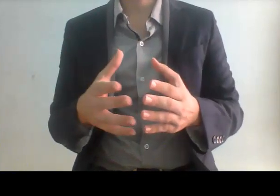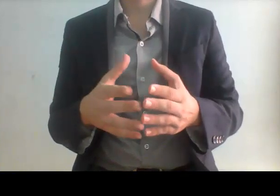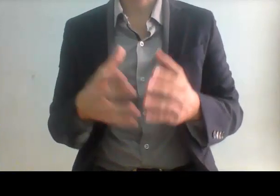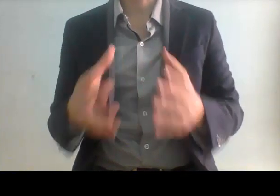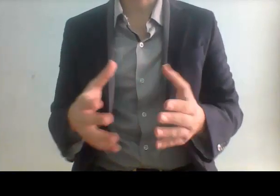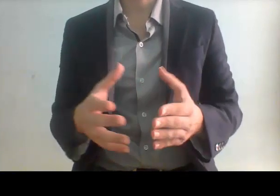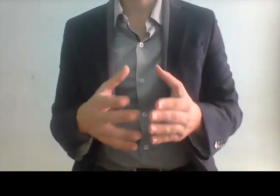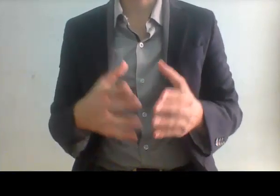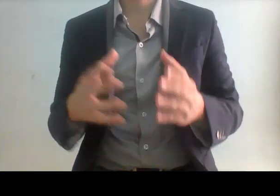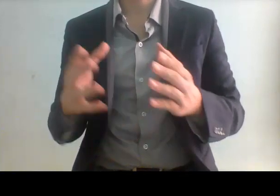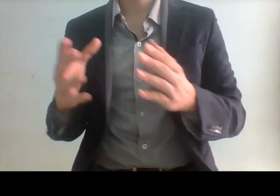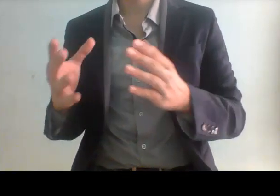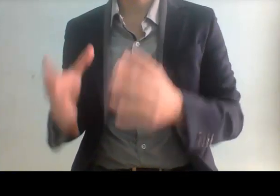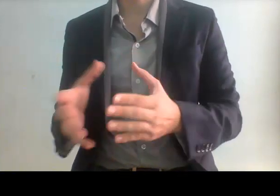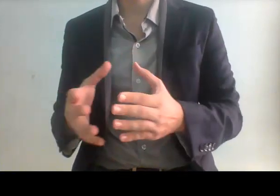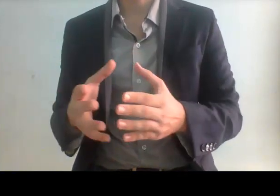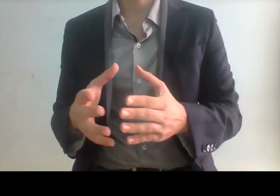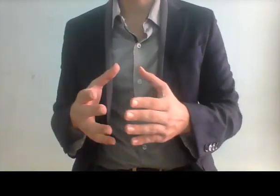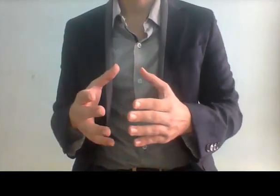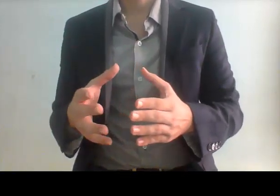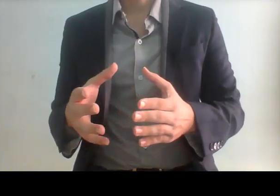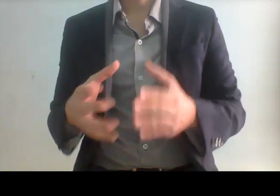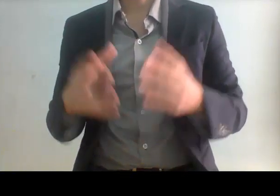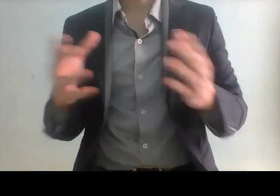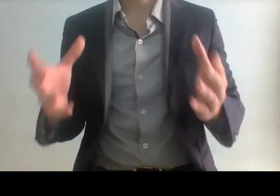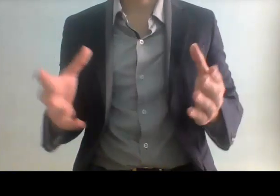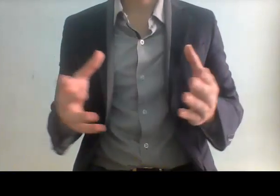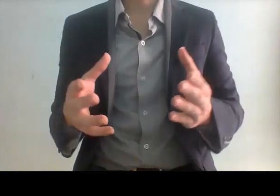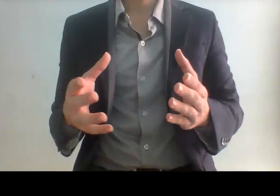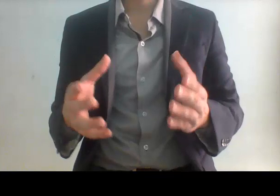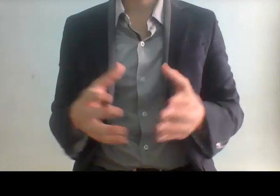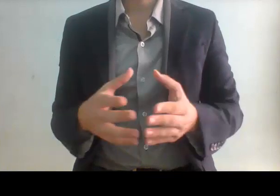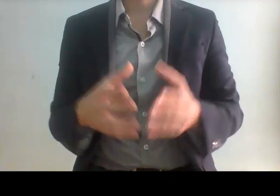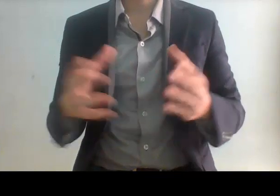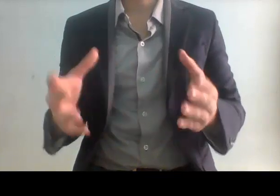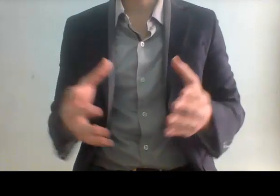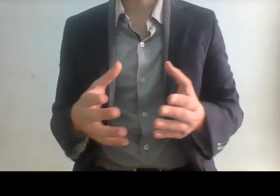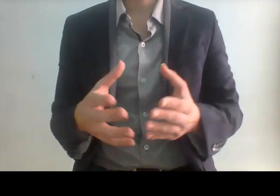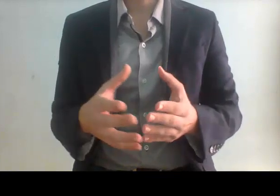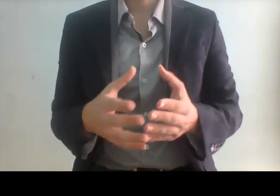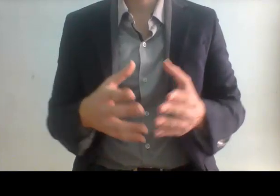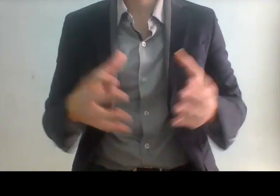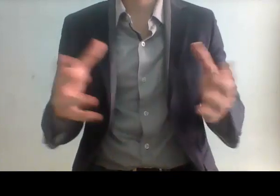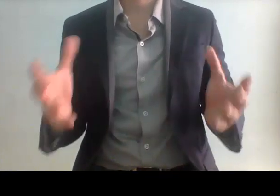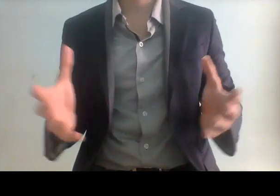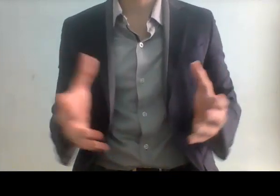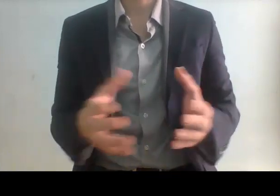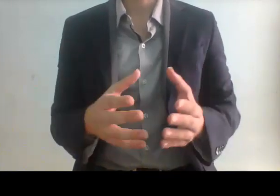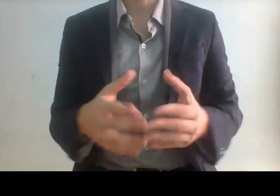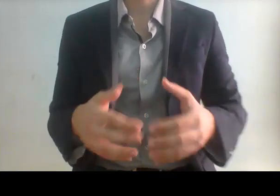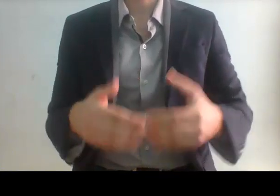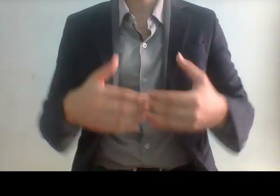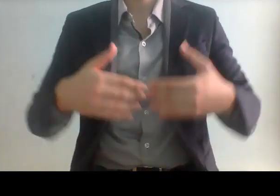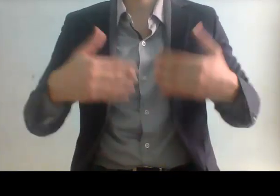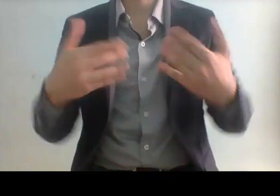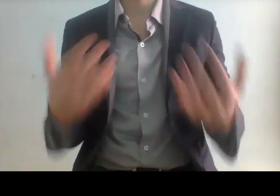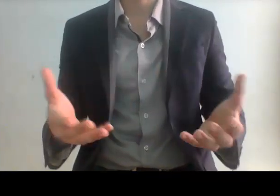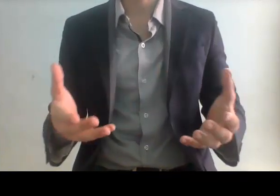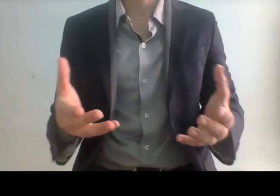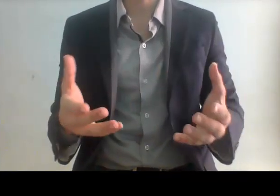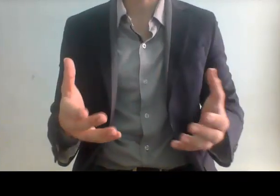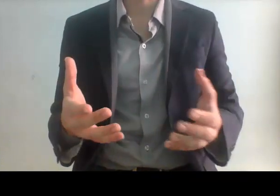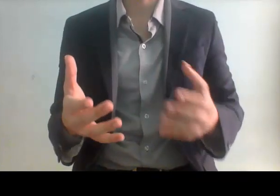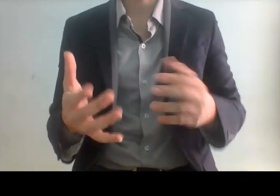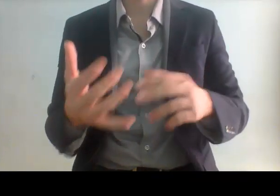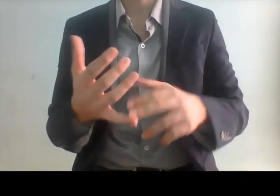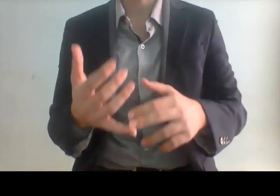parte de Jalisco, esto va a ocasionar mucho más problemas y lo que están haciendo es que al fin van a tener que poner más impuestos a la población y esto va a generar